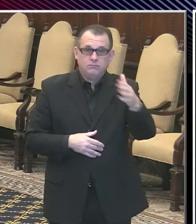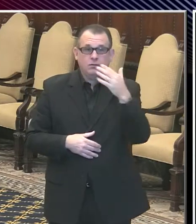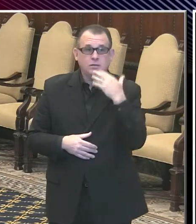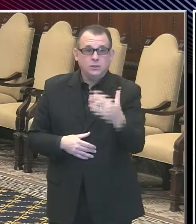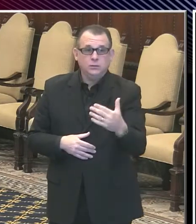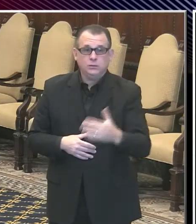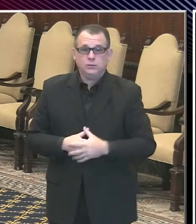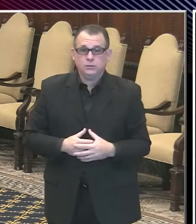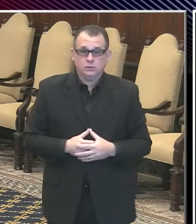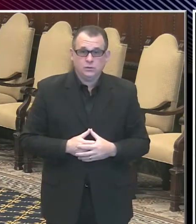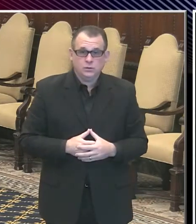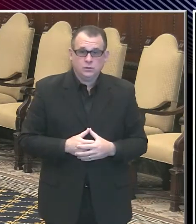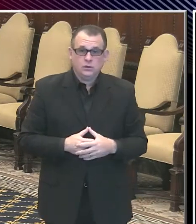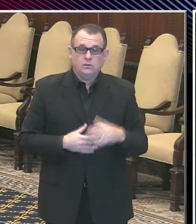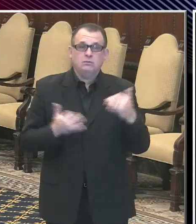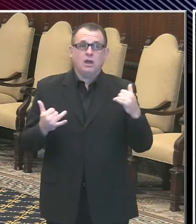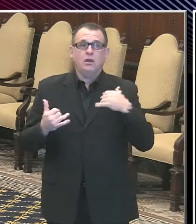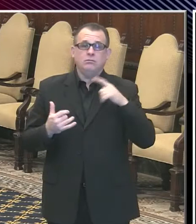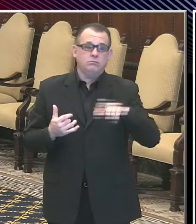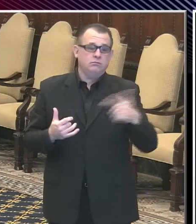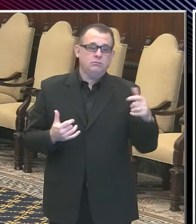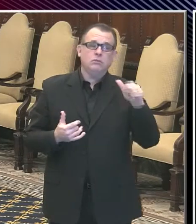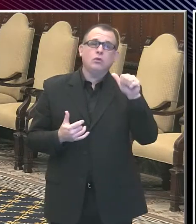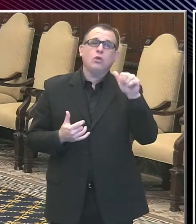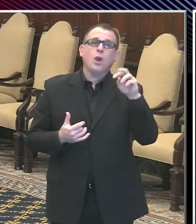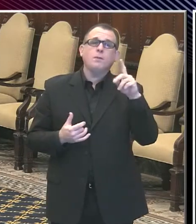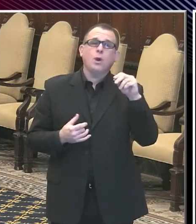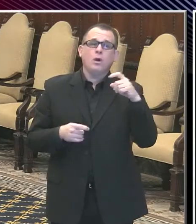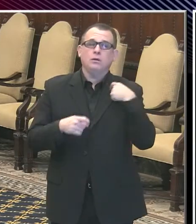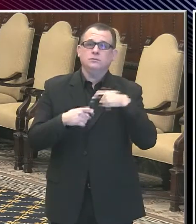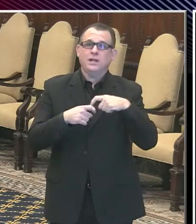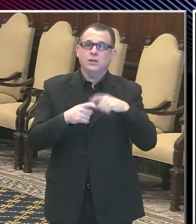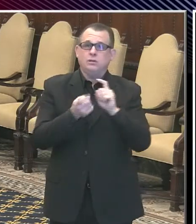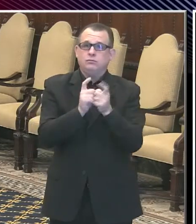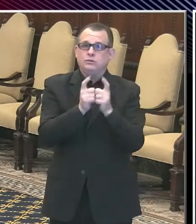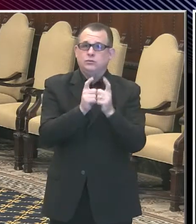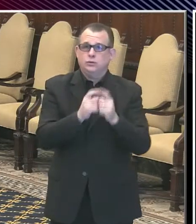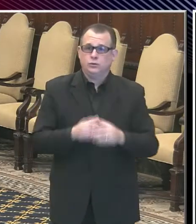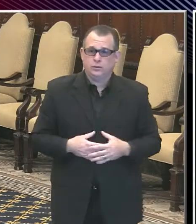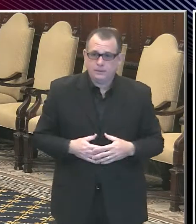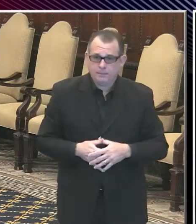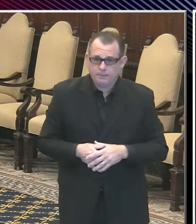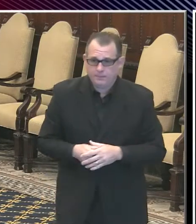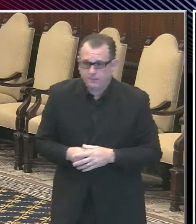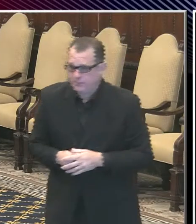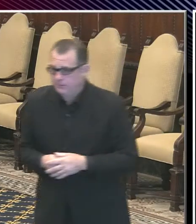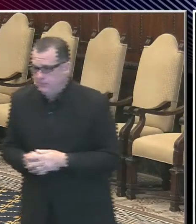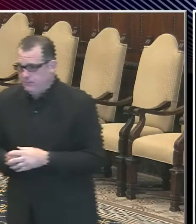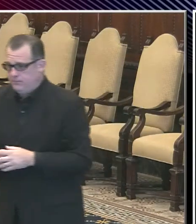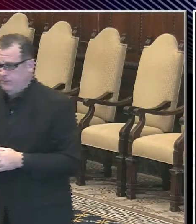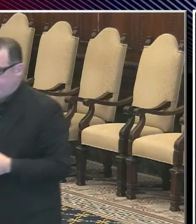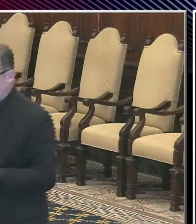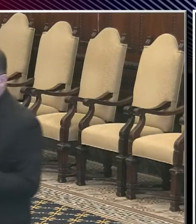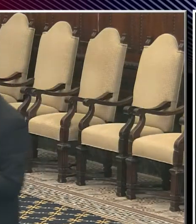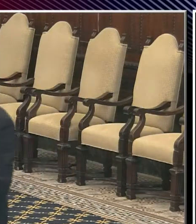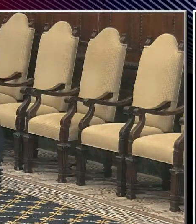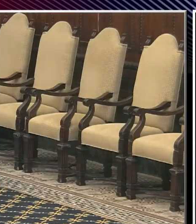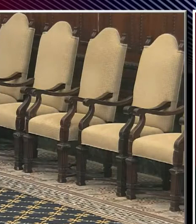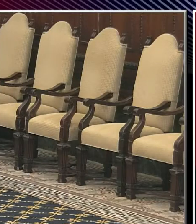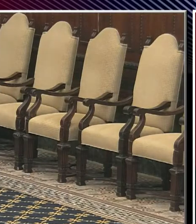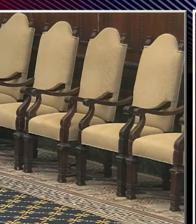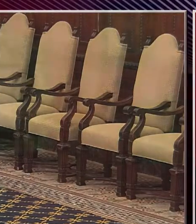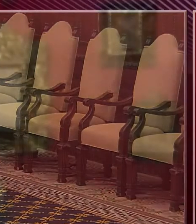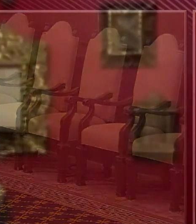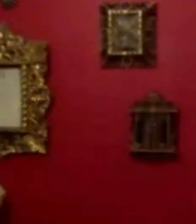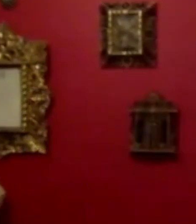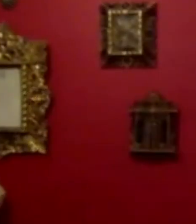Now, Armando will provide the Spanish language translation of the mayor's and Dr. Farley's comments. Mensaje